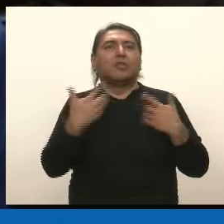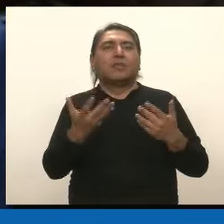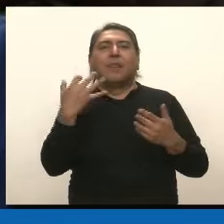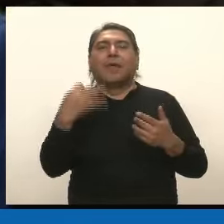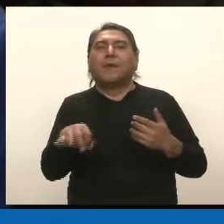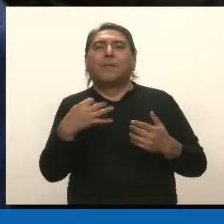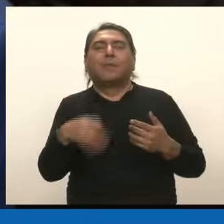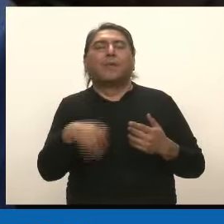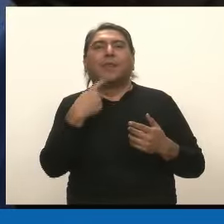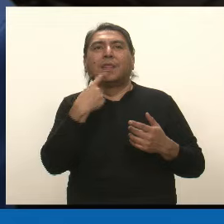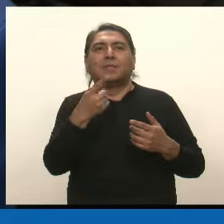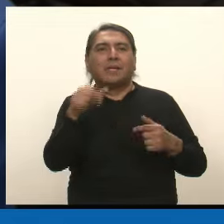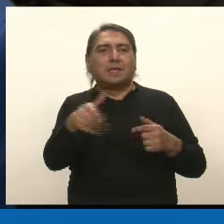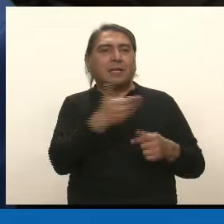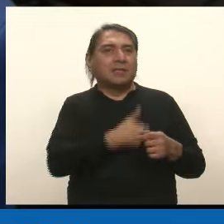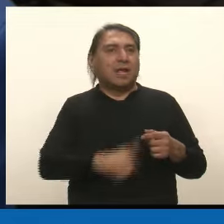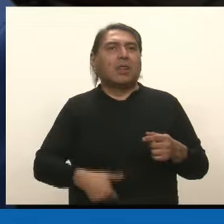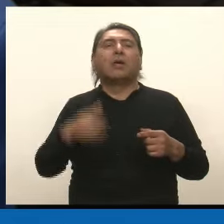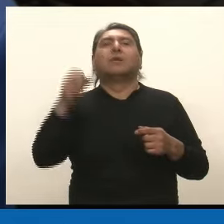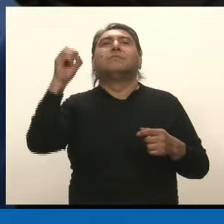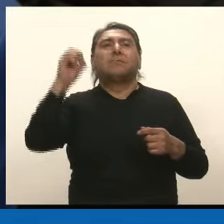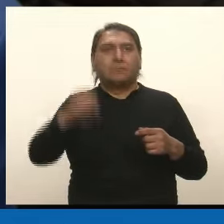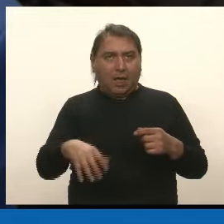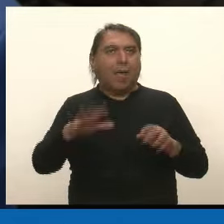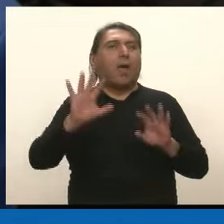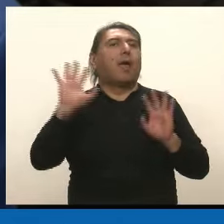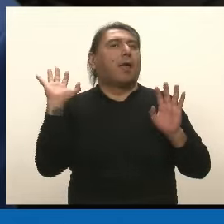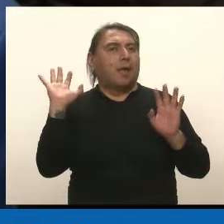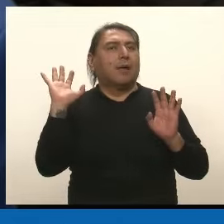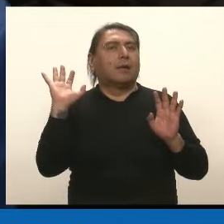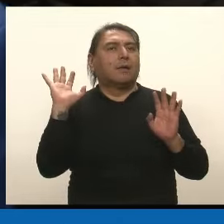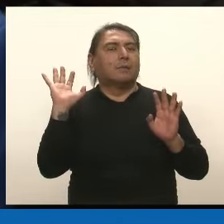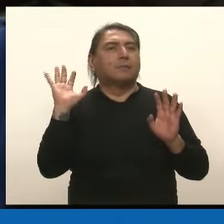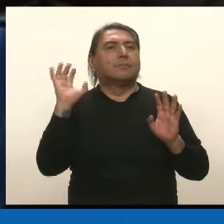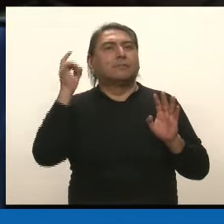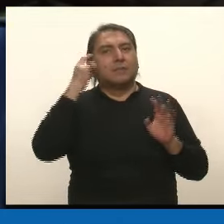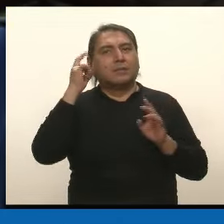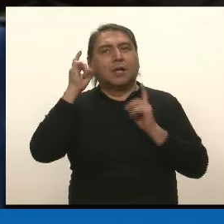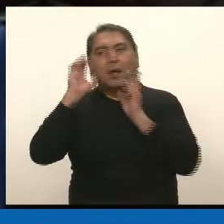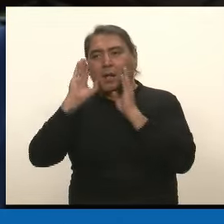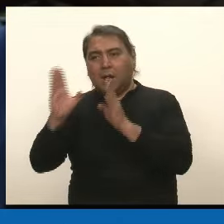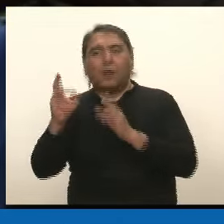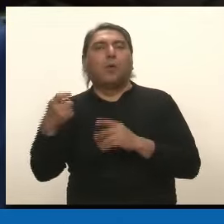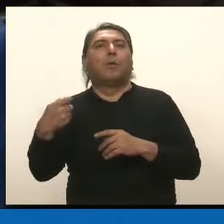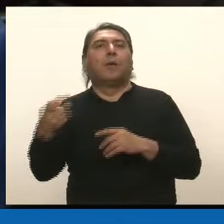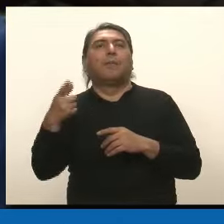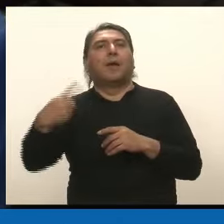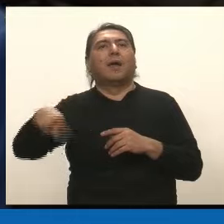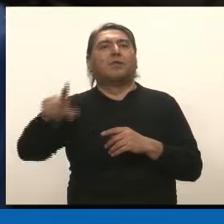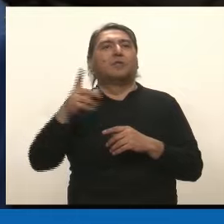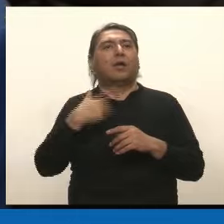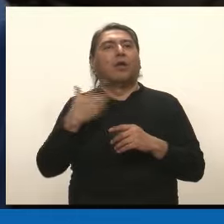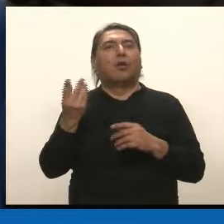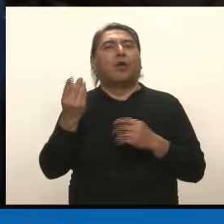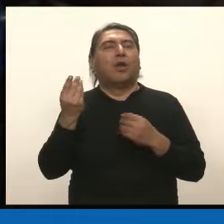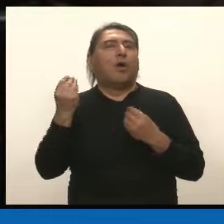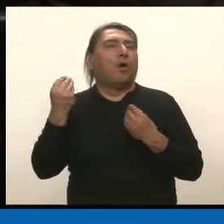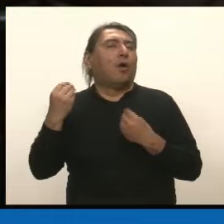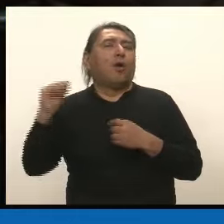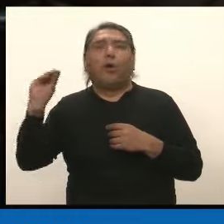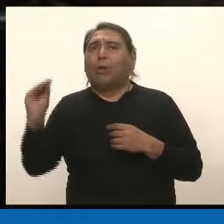sí está presente y piensa los jubilados para que no pierdan poder adquisitivo no sigan perdiendo